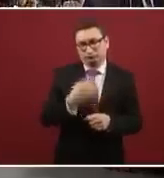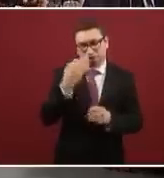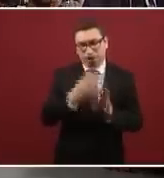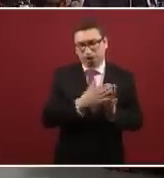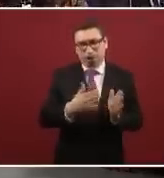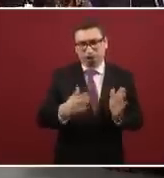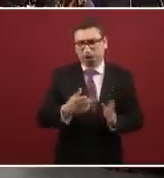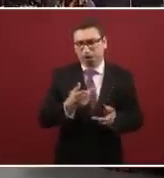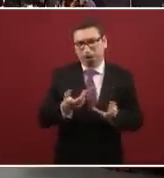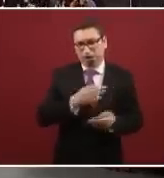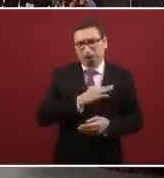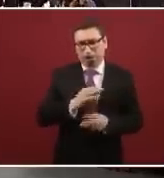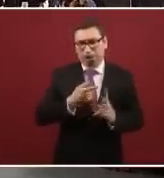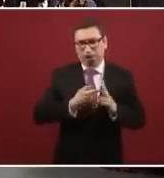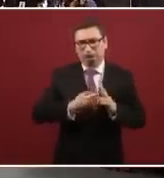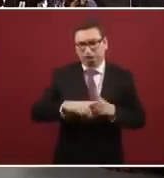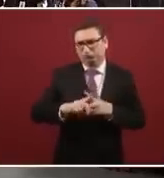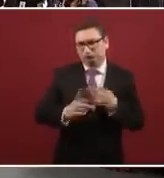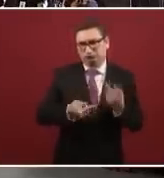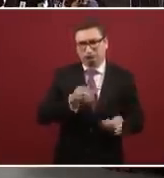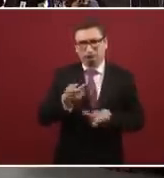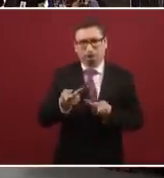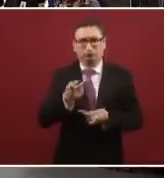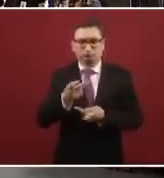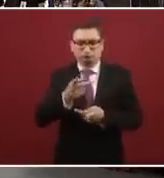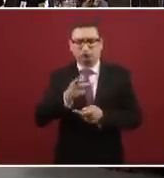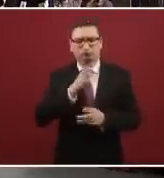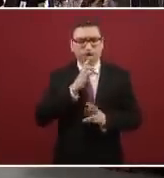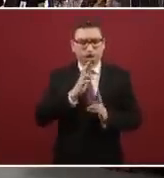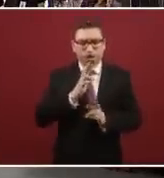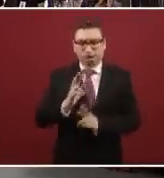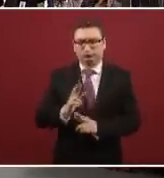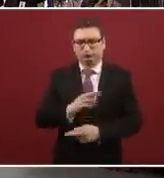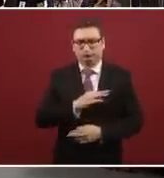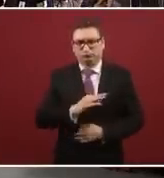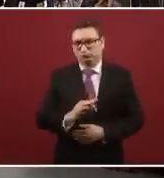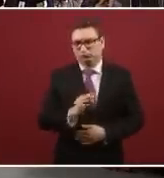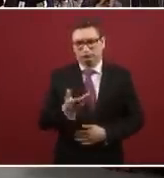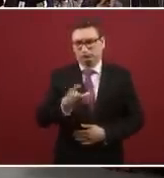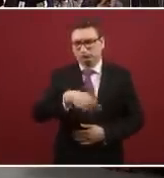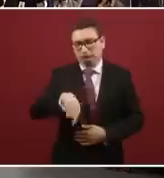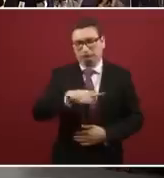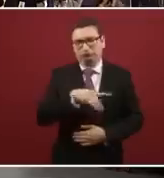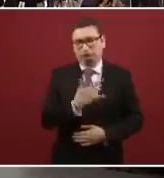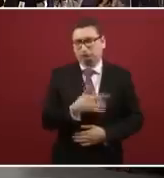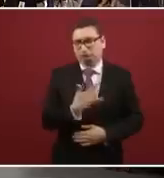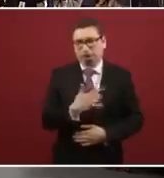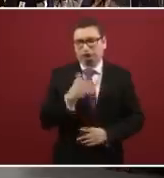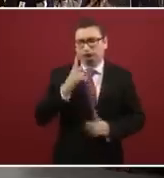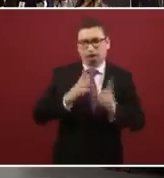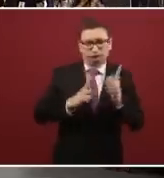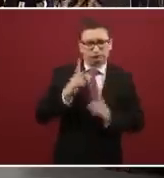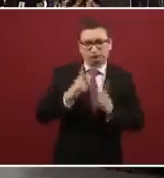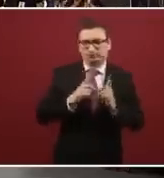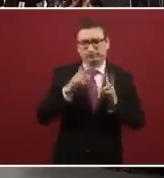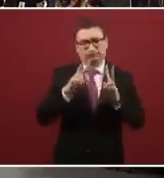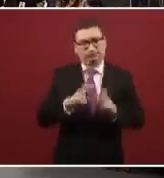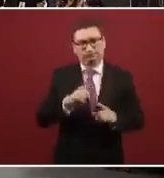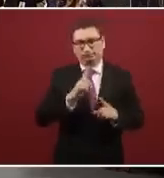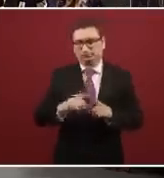Empezamos, si les parece, a contestar las dudas que tengan sobre distintos